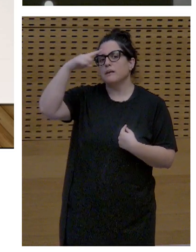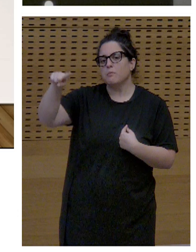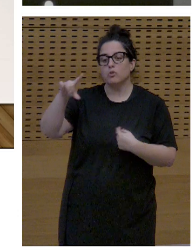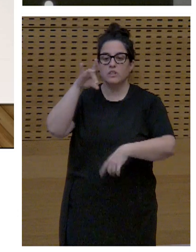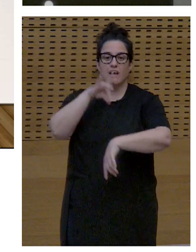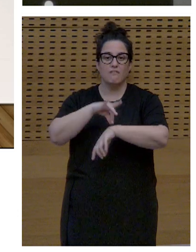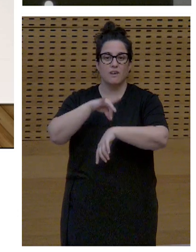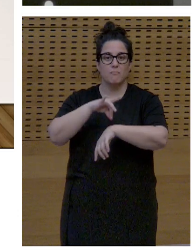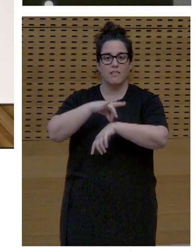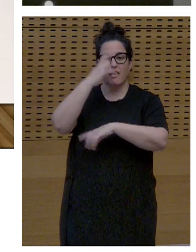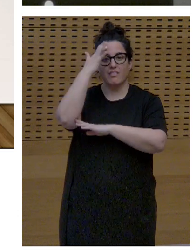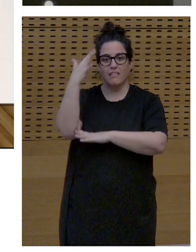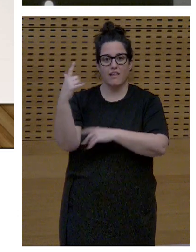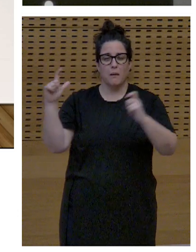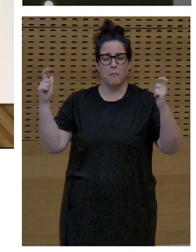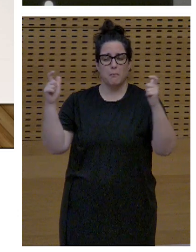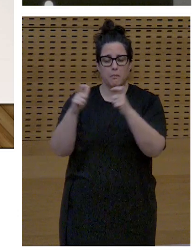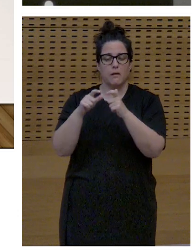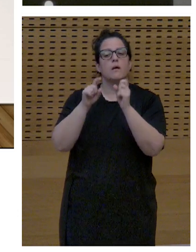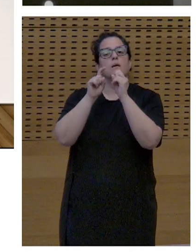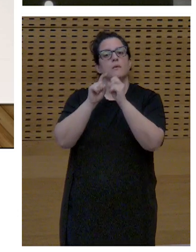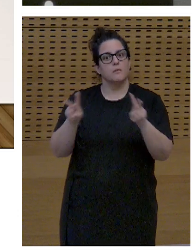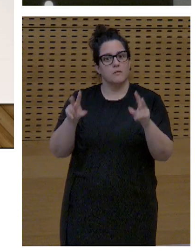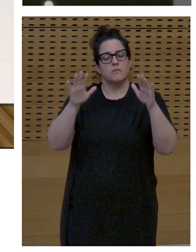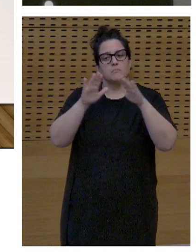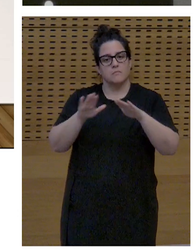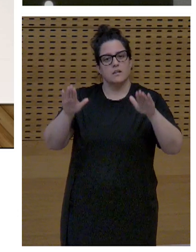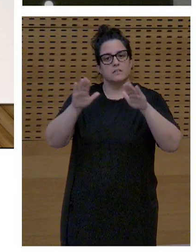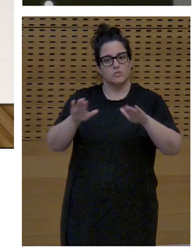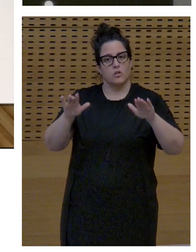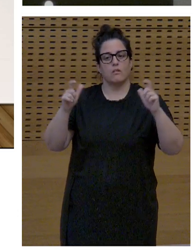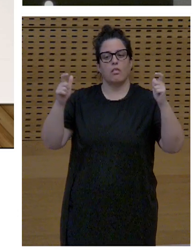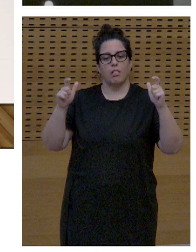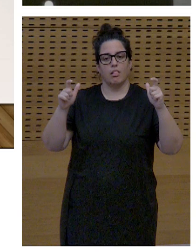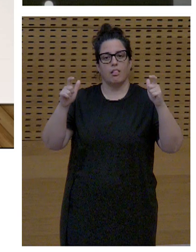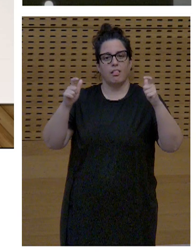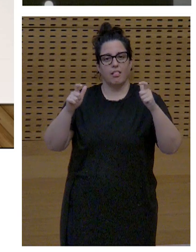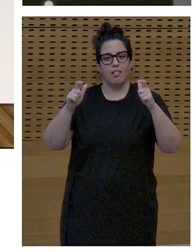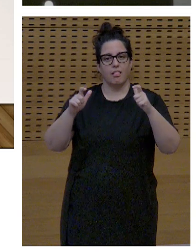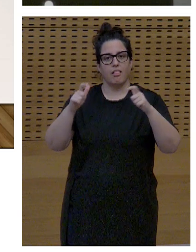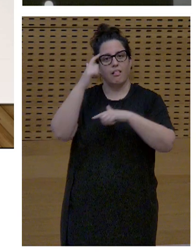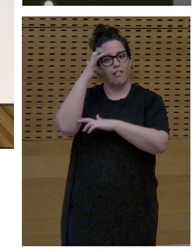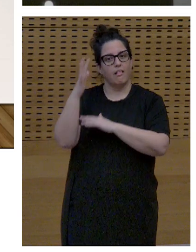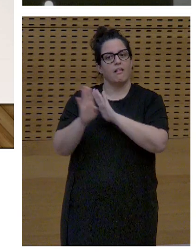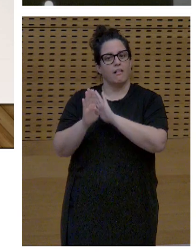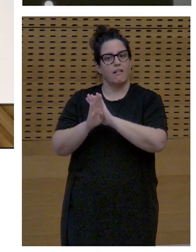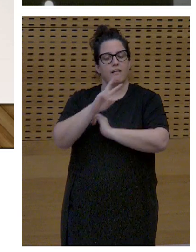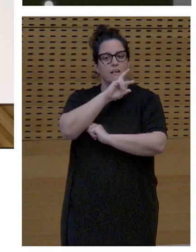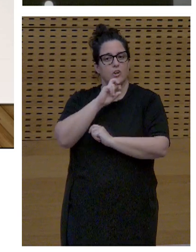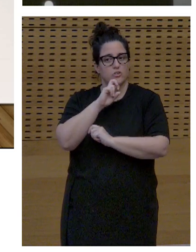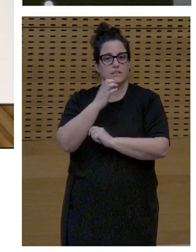la neurodegeneración se enlentece cuando hacemos ejercicio. ¿Y qué ejercicio?